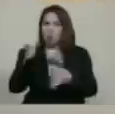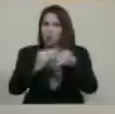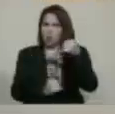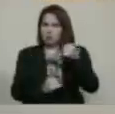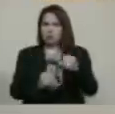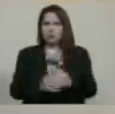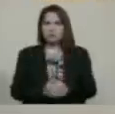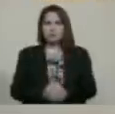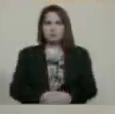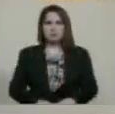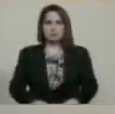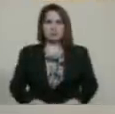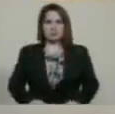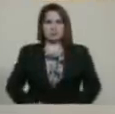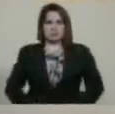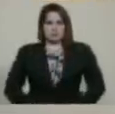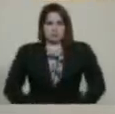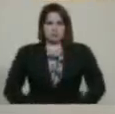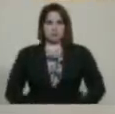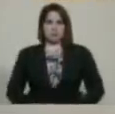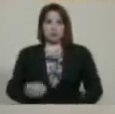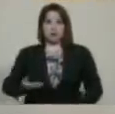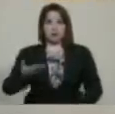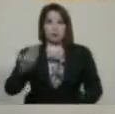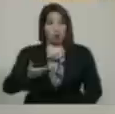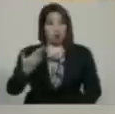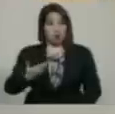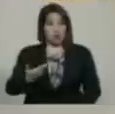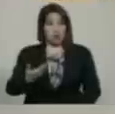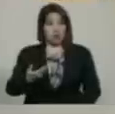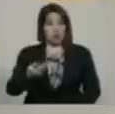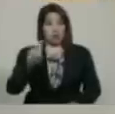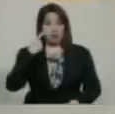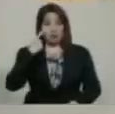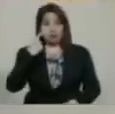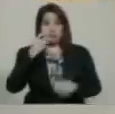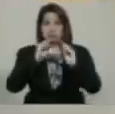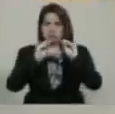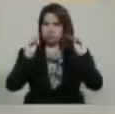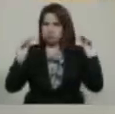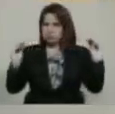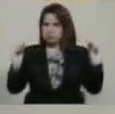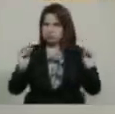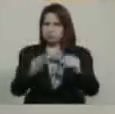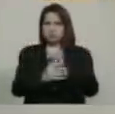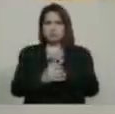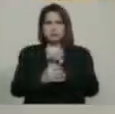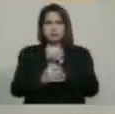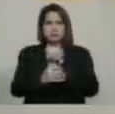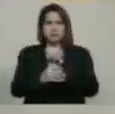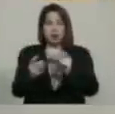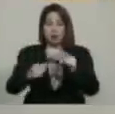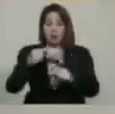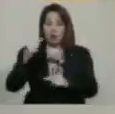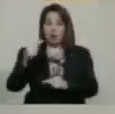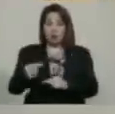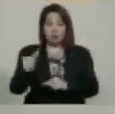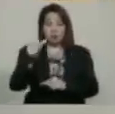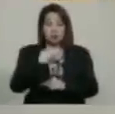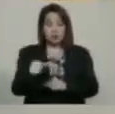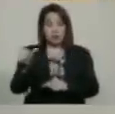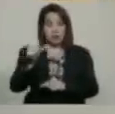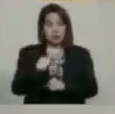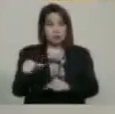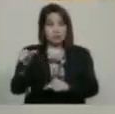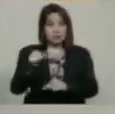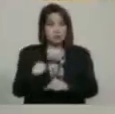jornada es muy importante, quiero llamar la atención, en las próximas semanas